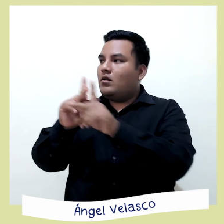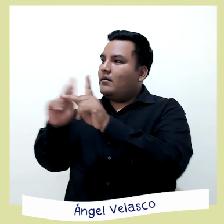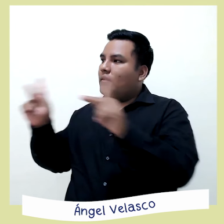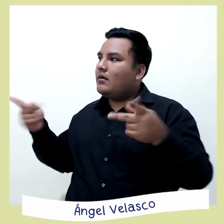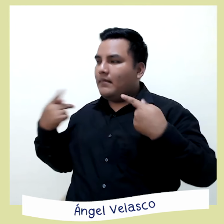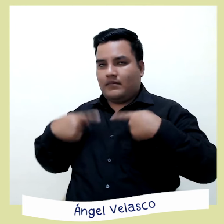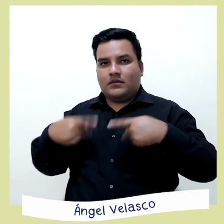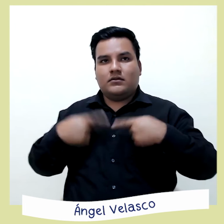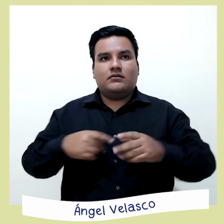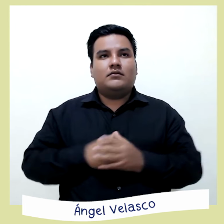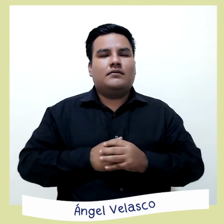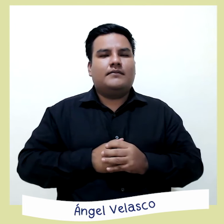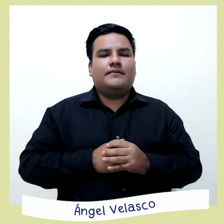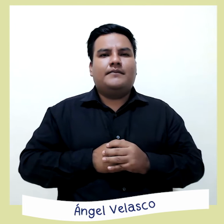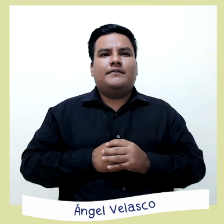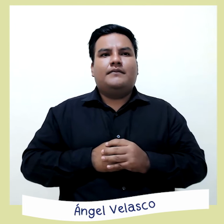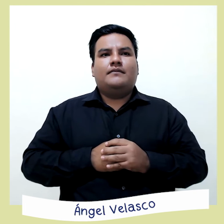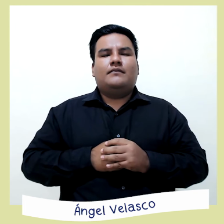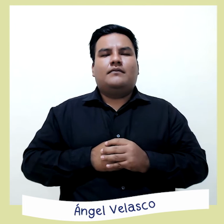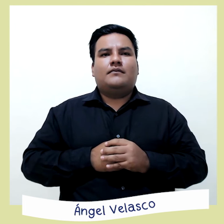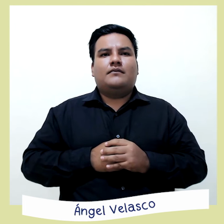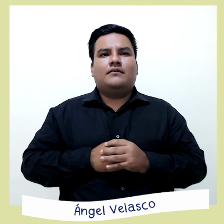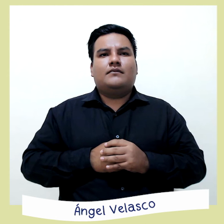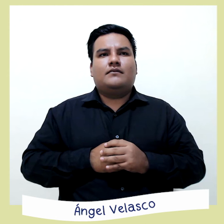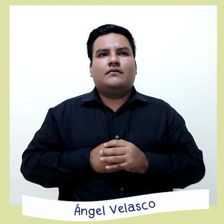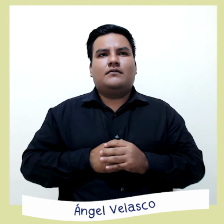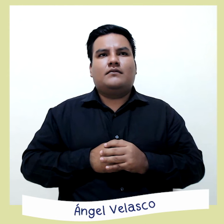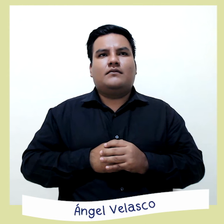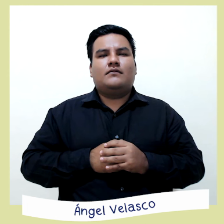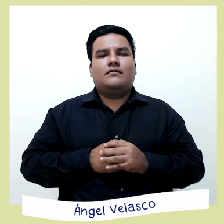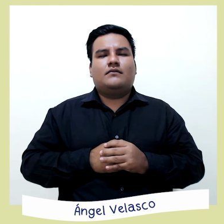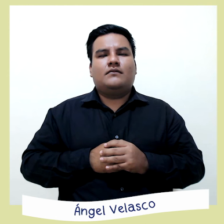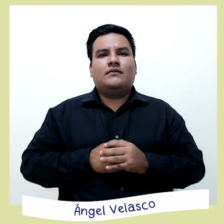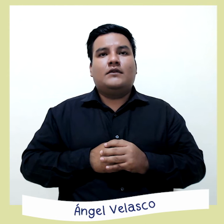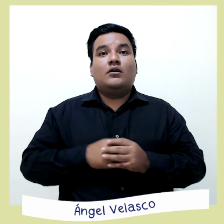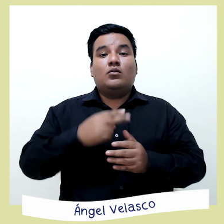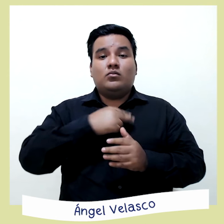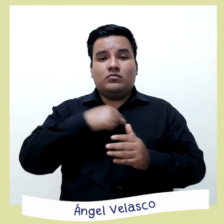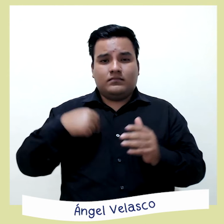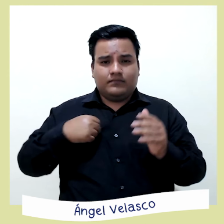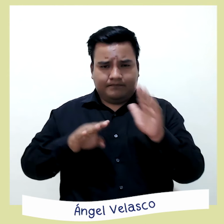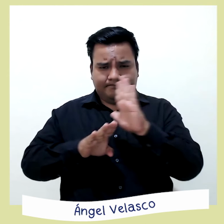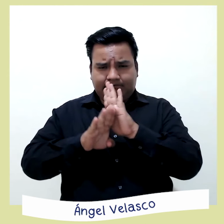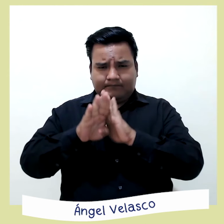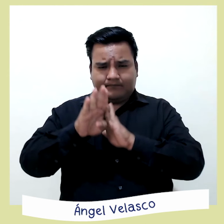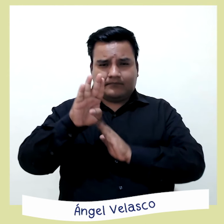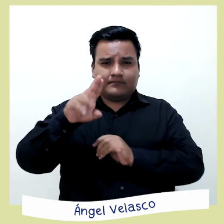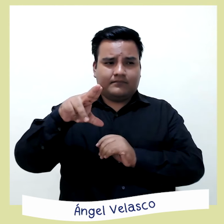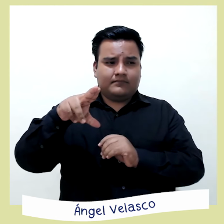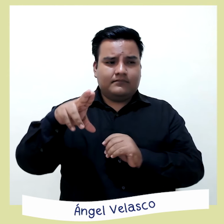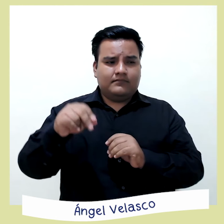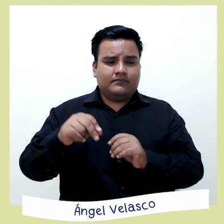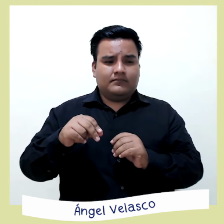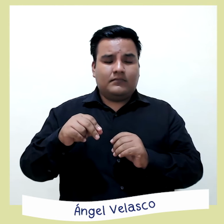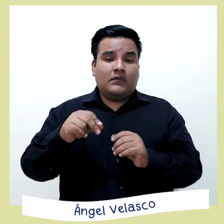y sí ha sido una forma de segregación en tanto la falta de cultura general de las personas,